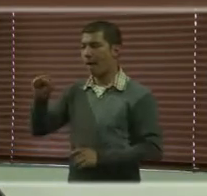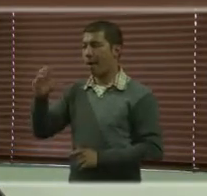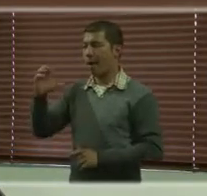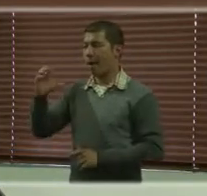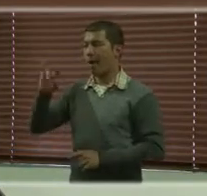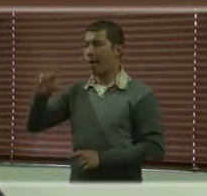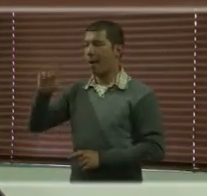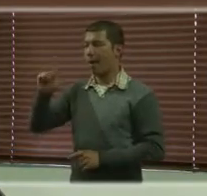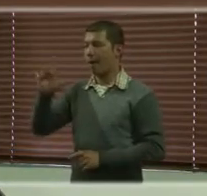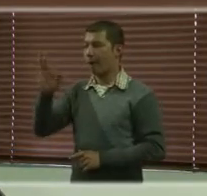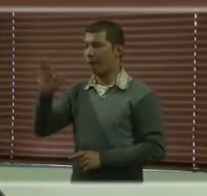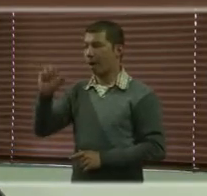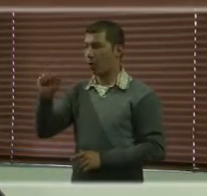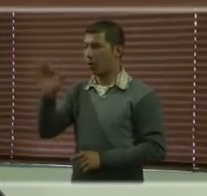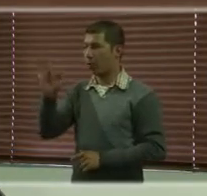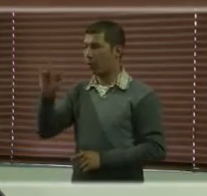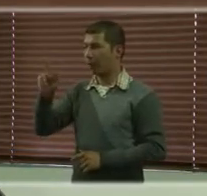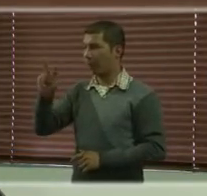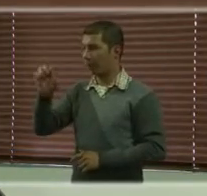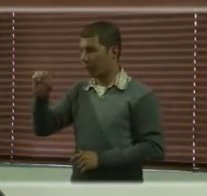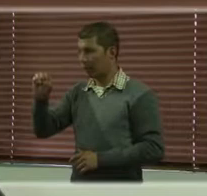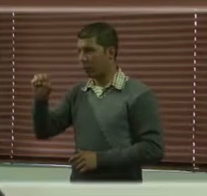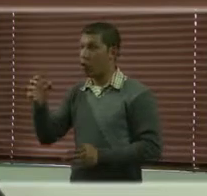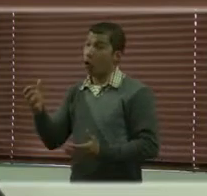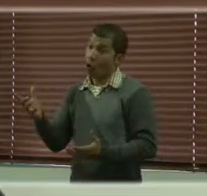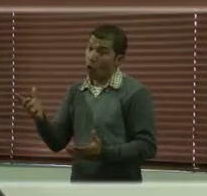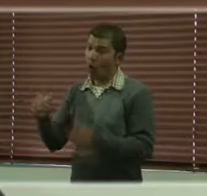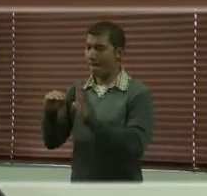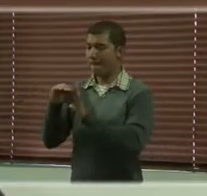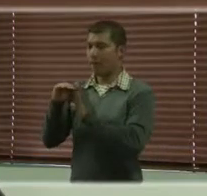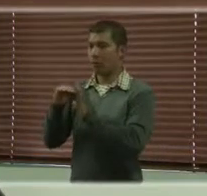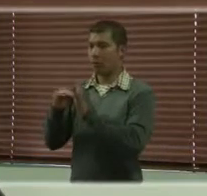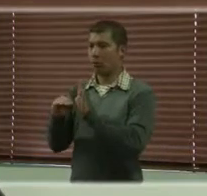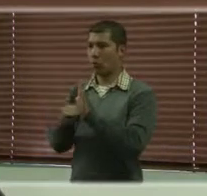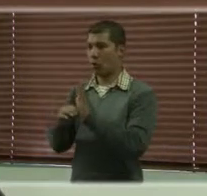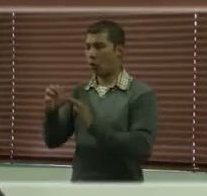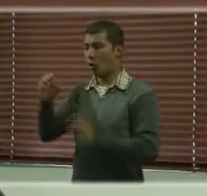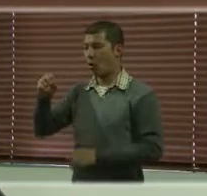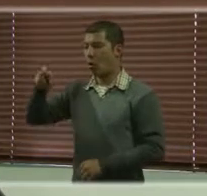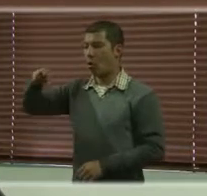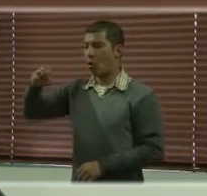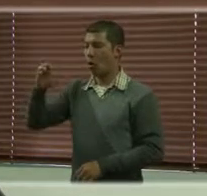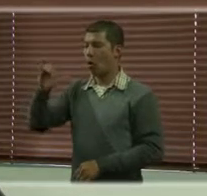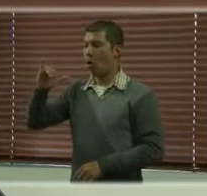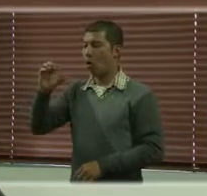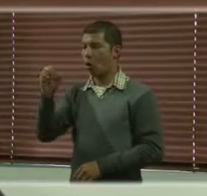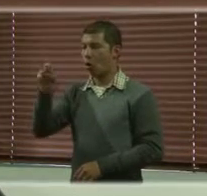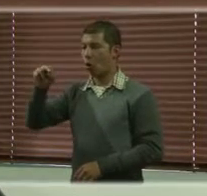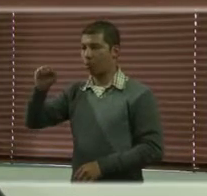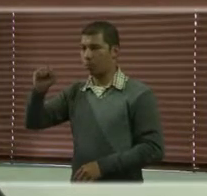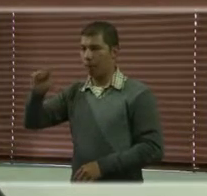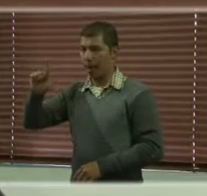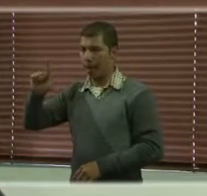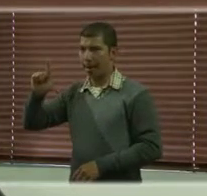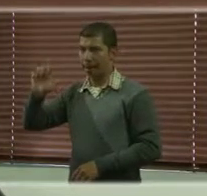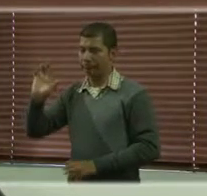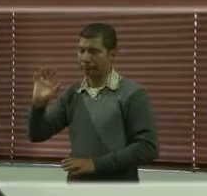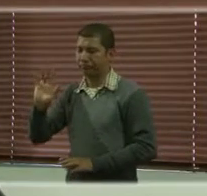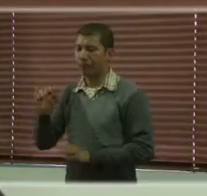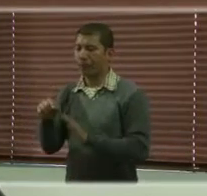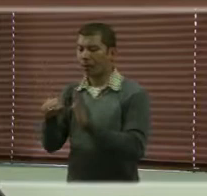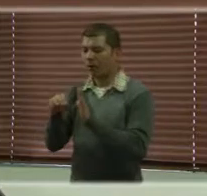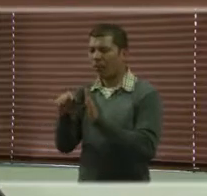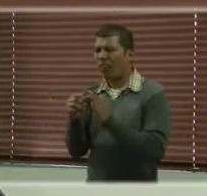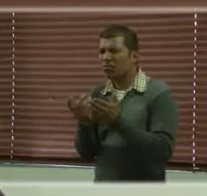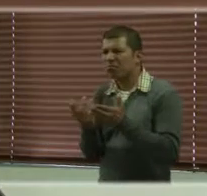pueden acceder a esos dos mecanismos de protección pues las personas con discapacidad de los estados